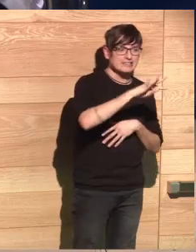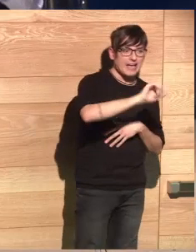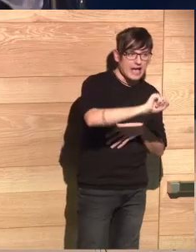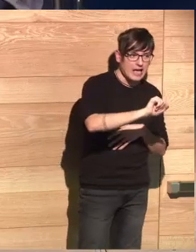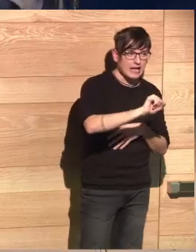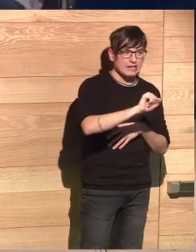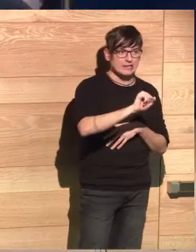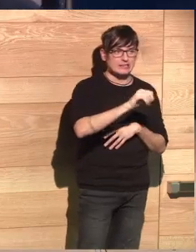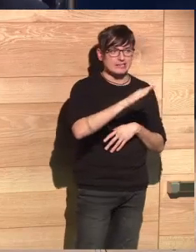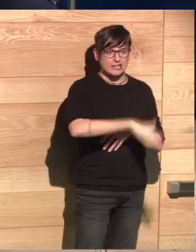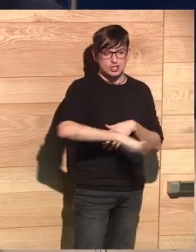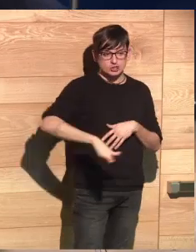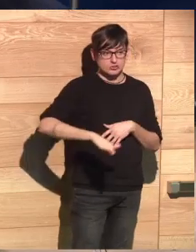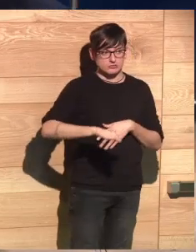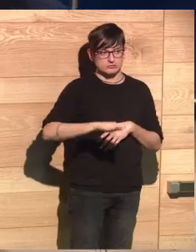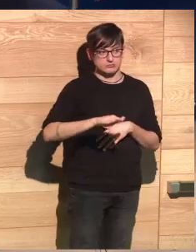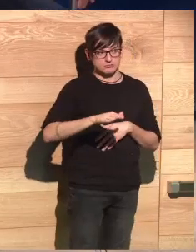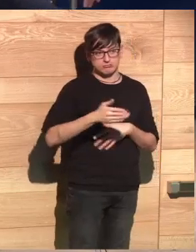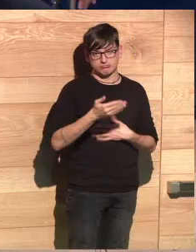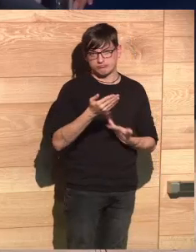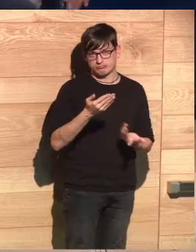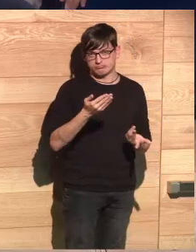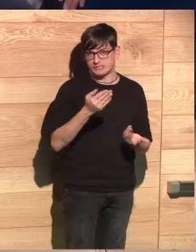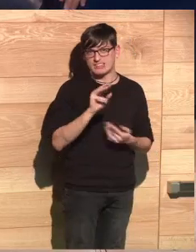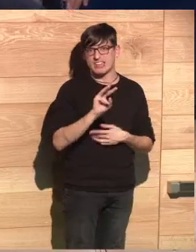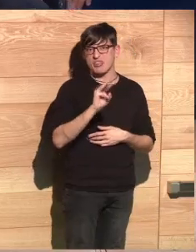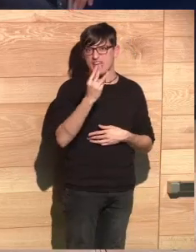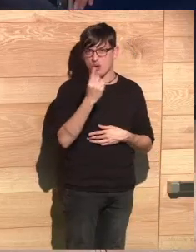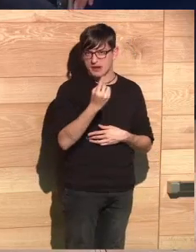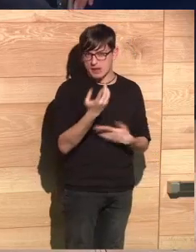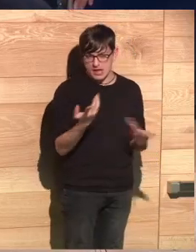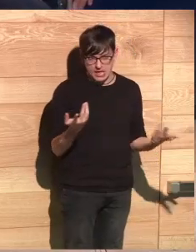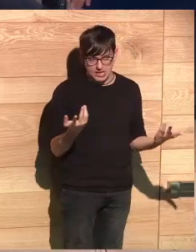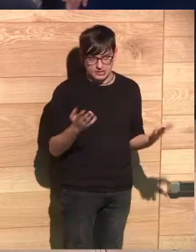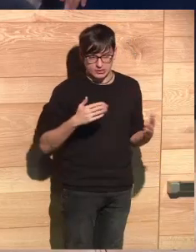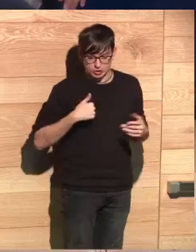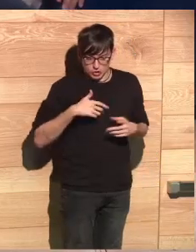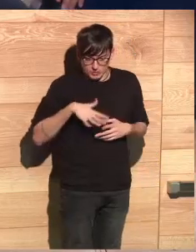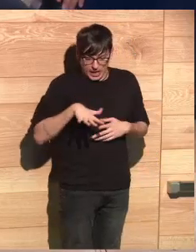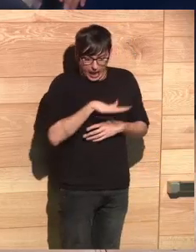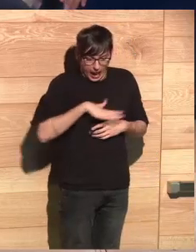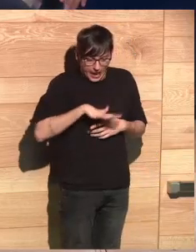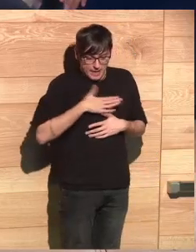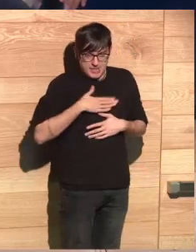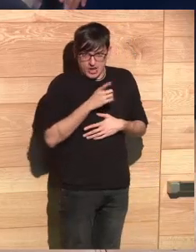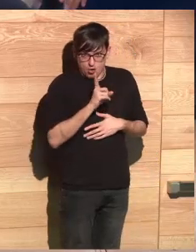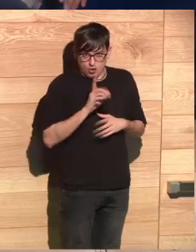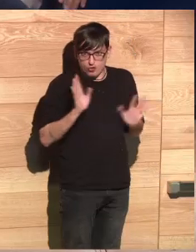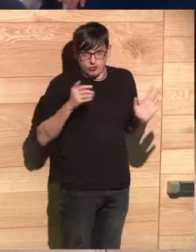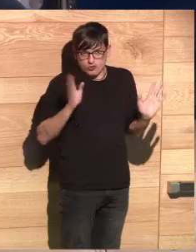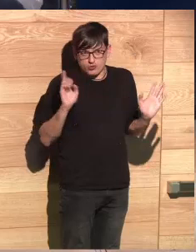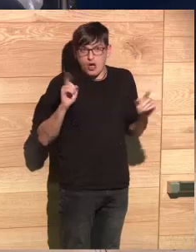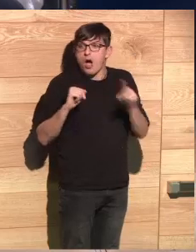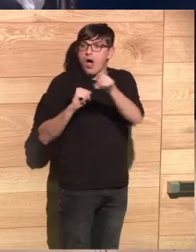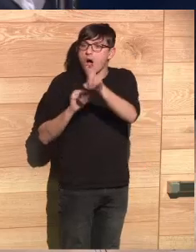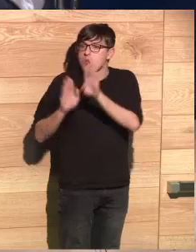de tercero de primaria... Todo eso es que yo lo único... No es mi área, es parcialmente mi área, pero no totalmente. Hay